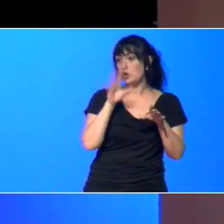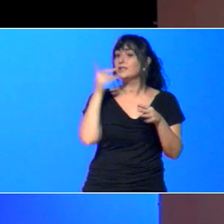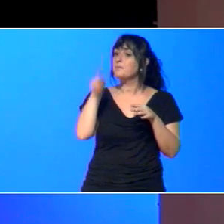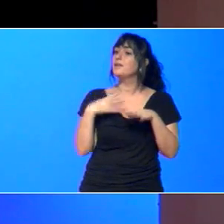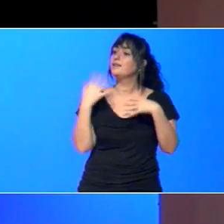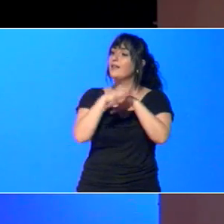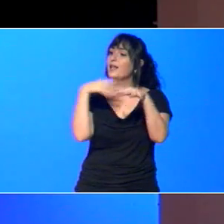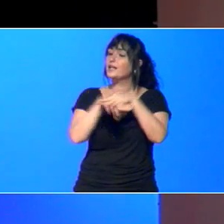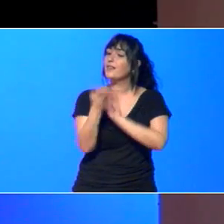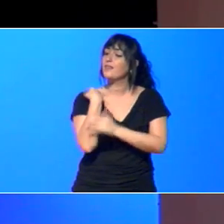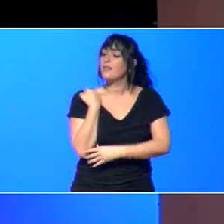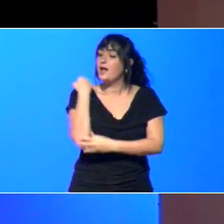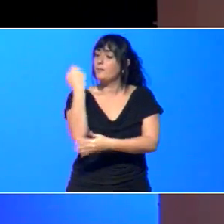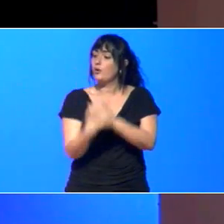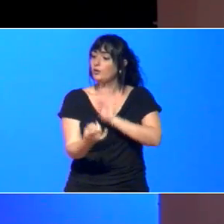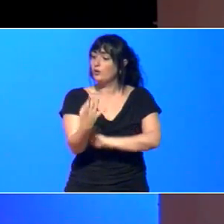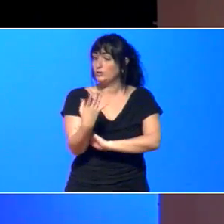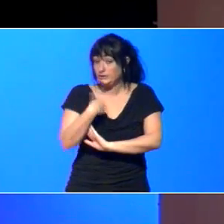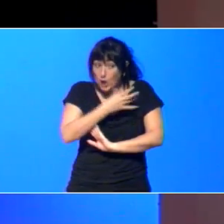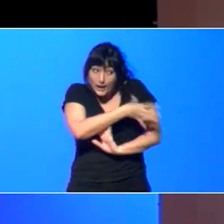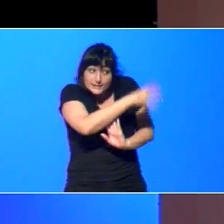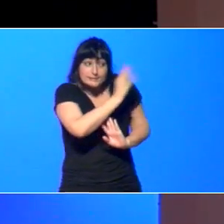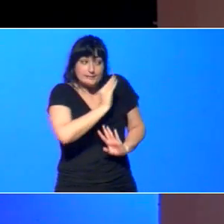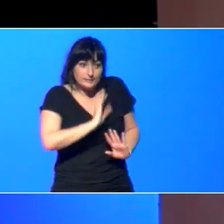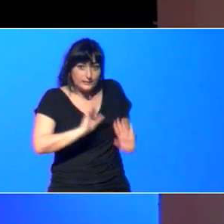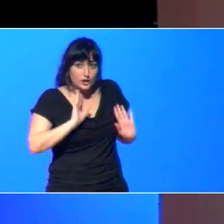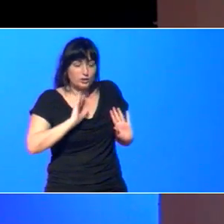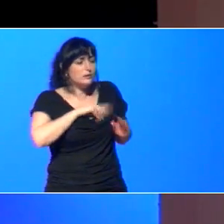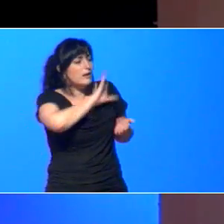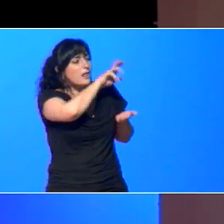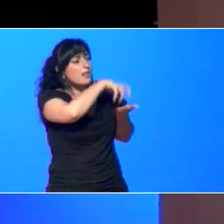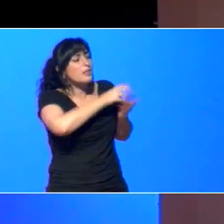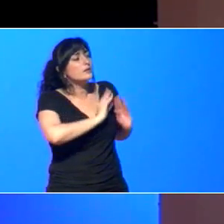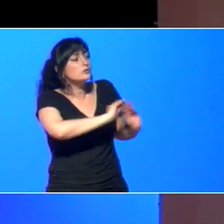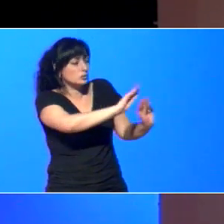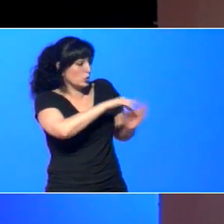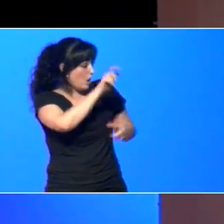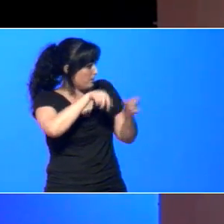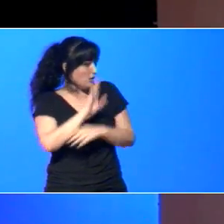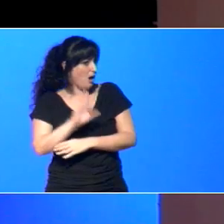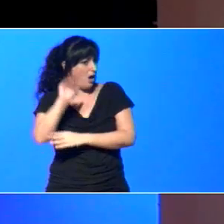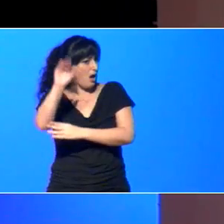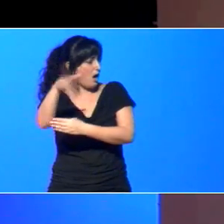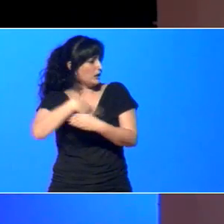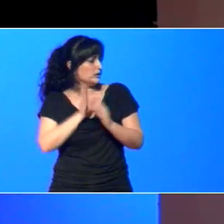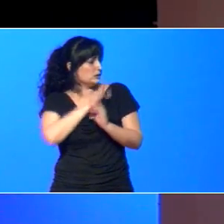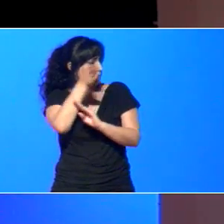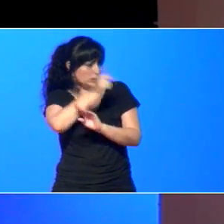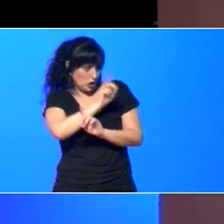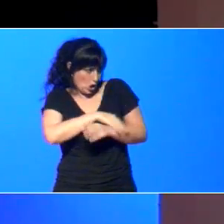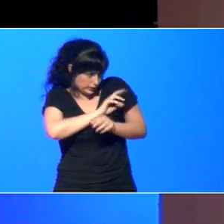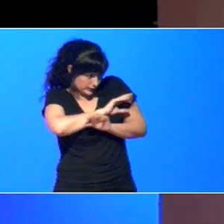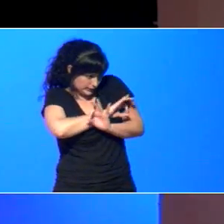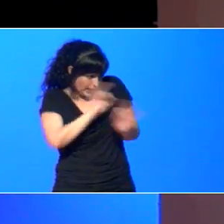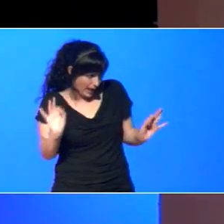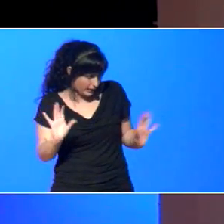pues le he entendido que en su centro no se queda nadie sin ir de excursión. No. Dice que no. ¿En